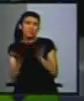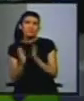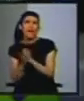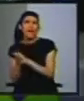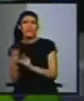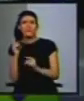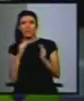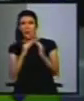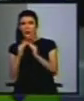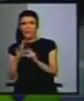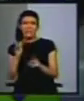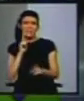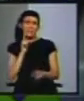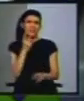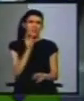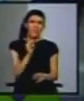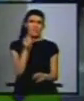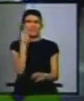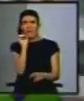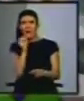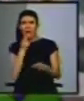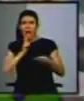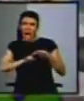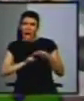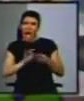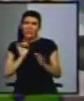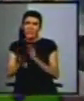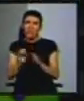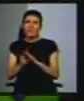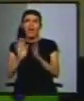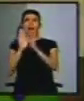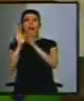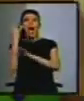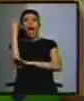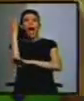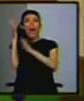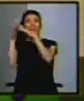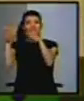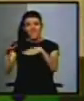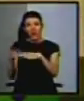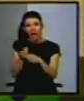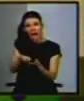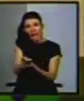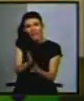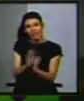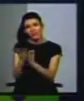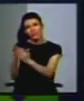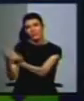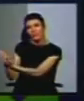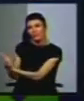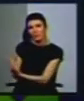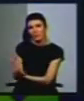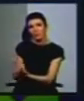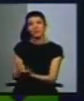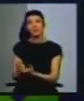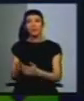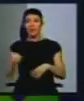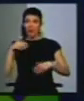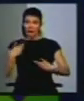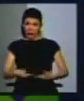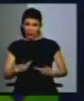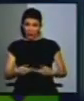casa podía recibir 20 o 30 cartas que se ponían bajo el árbol navideño. Hoy esta tradición ha